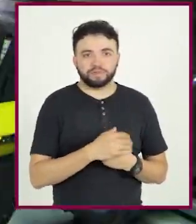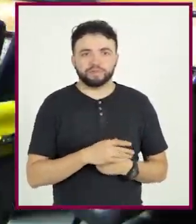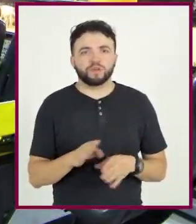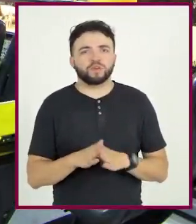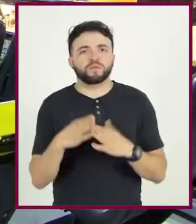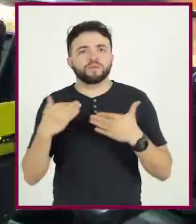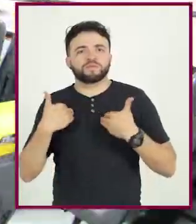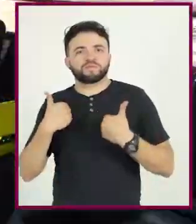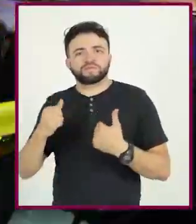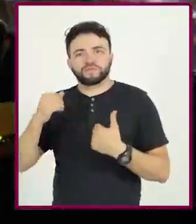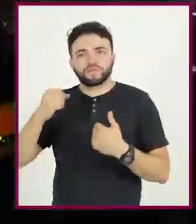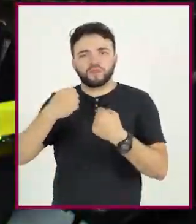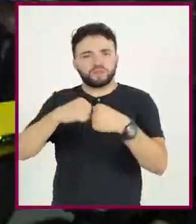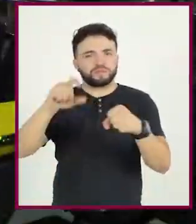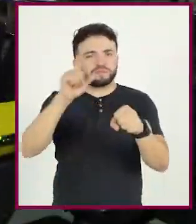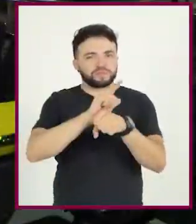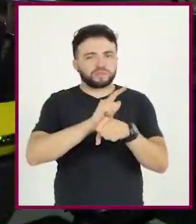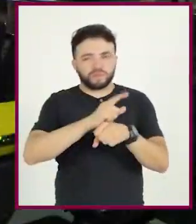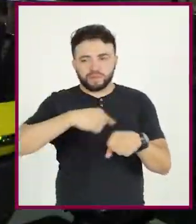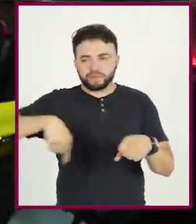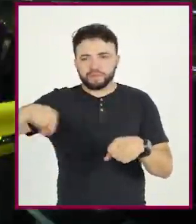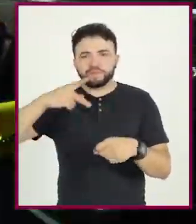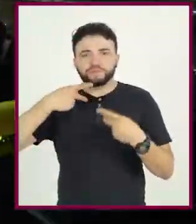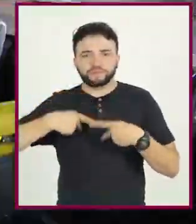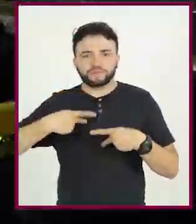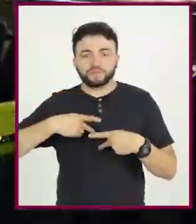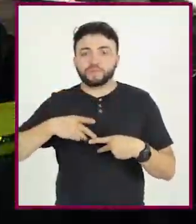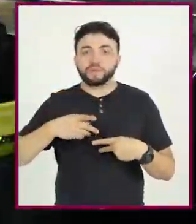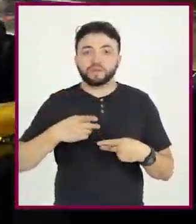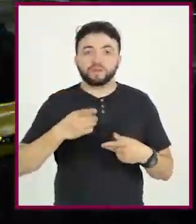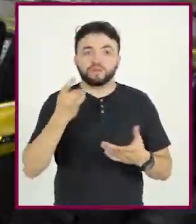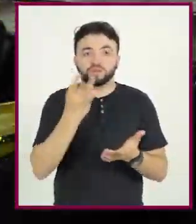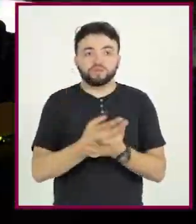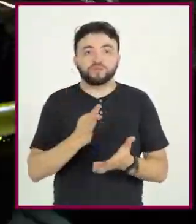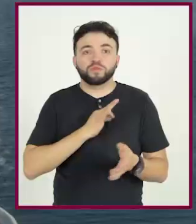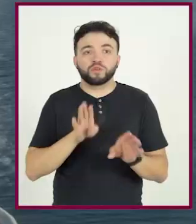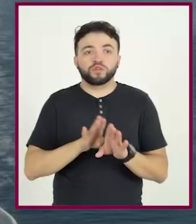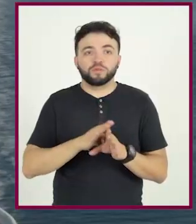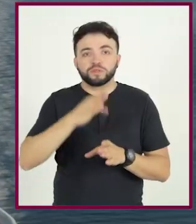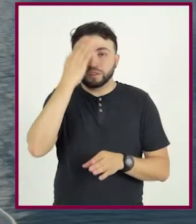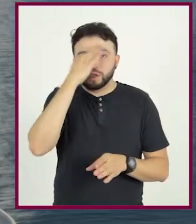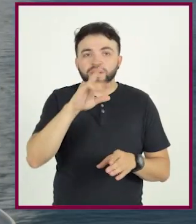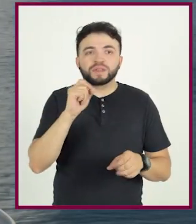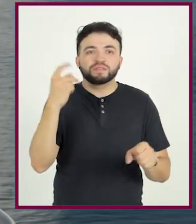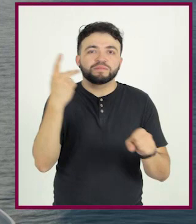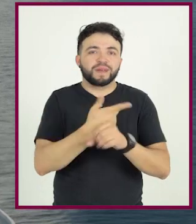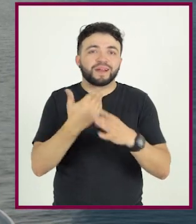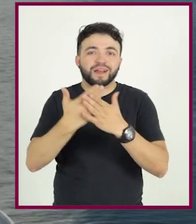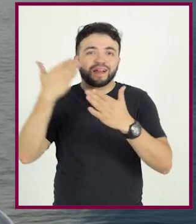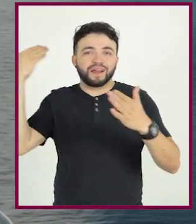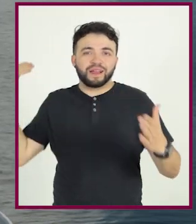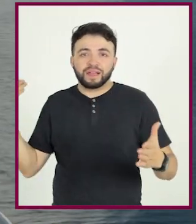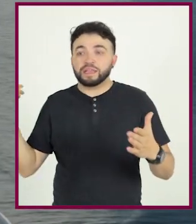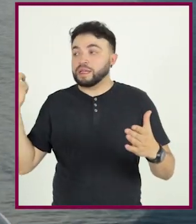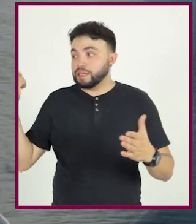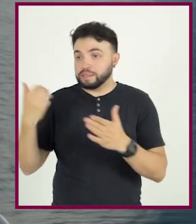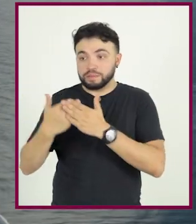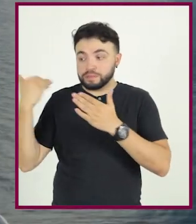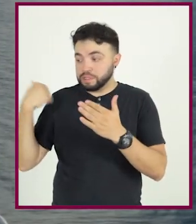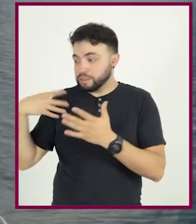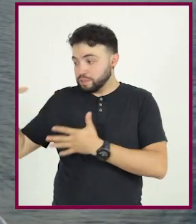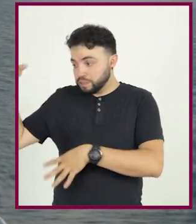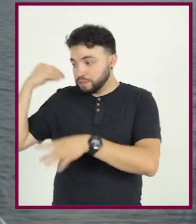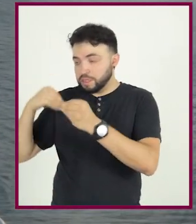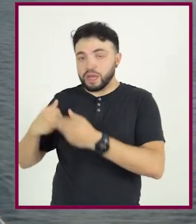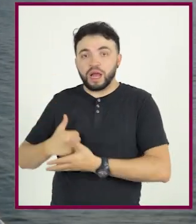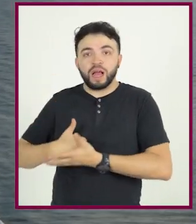forma. Comprender a la sociedad mexicana actual solo es posible a partir del conocimiento de nuestro pasado histórico. Ese